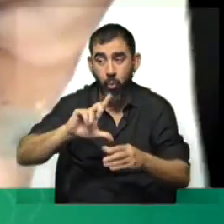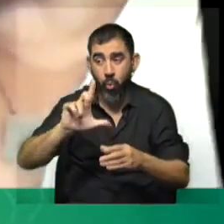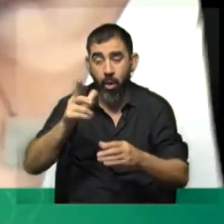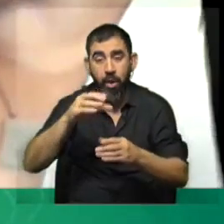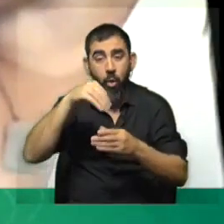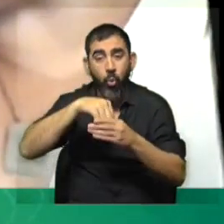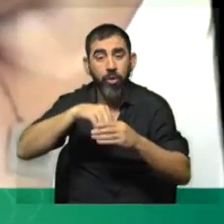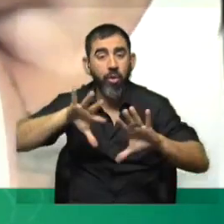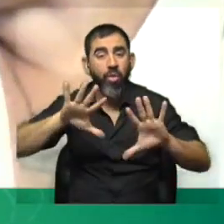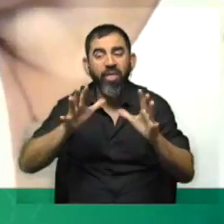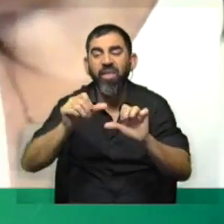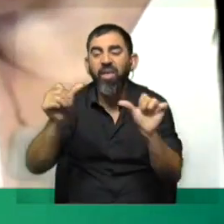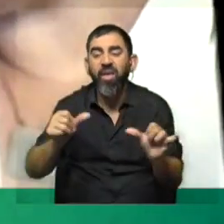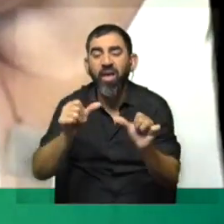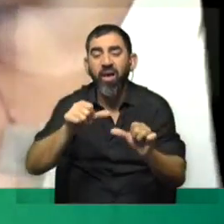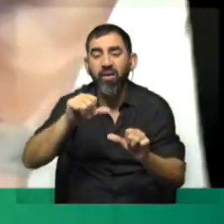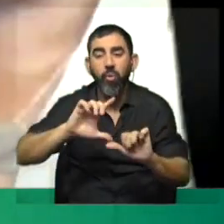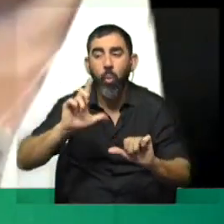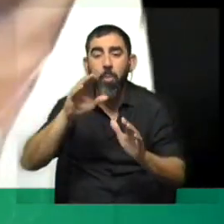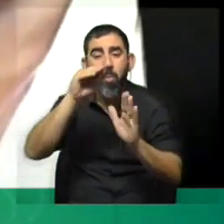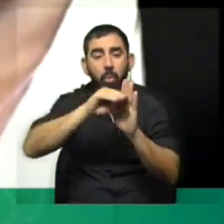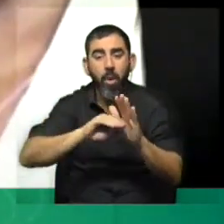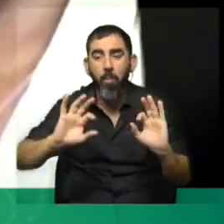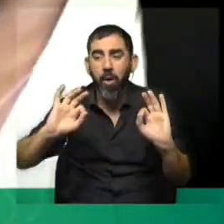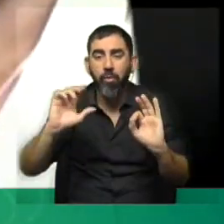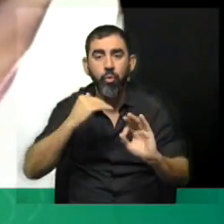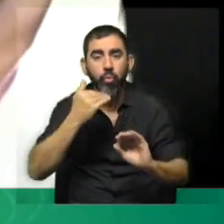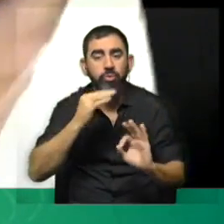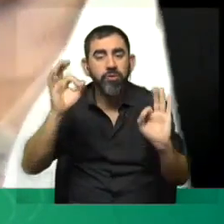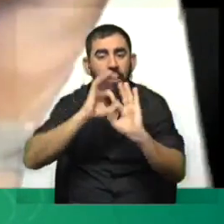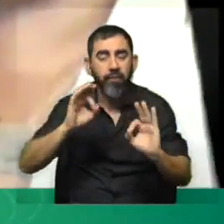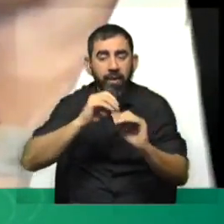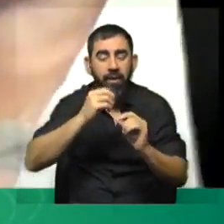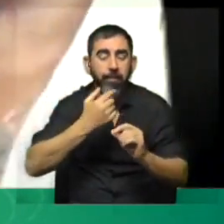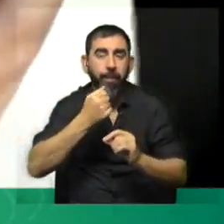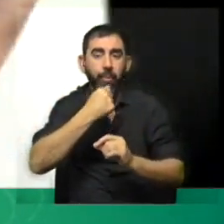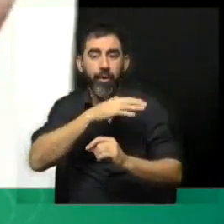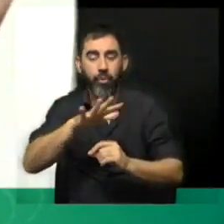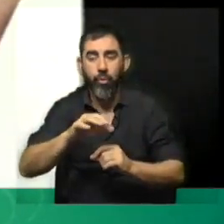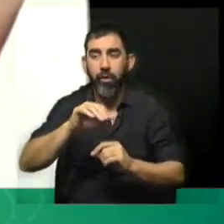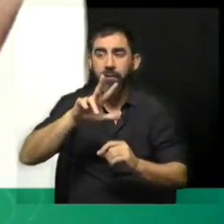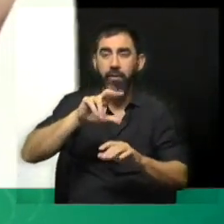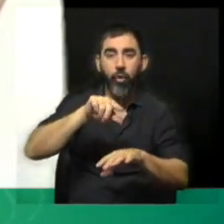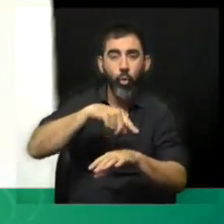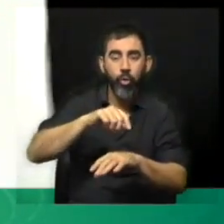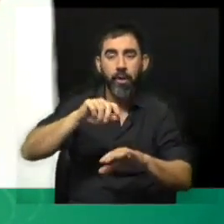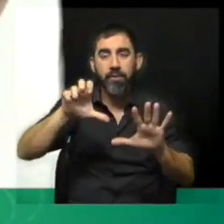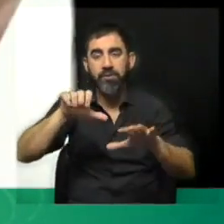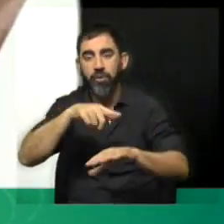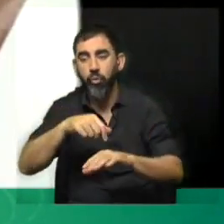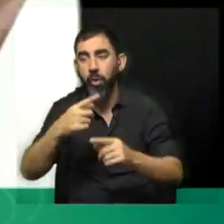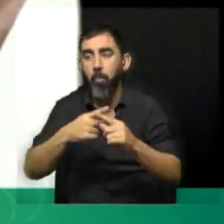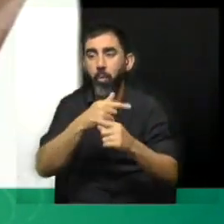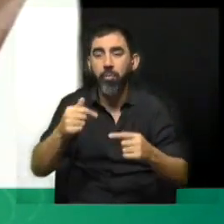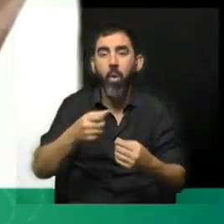la gente que estaba trabajando allí estaba trabajando con programas sin saber, por ejemplo, si historia iba a tener 3, 5, 6 horas a nivel